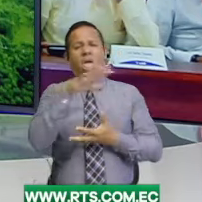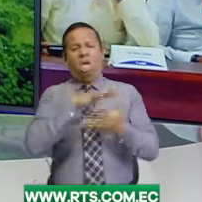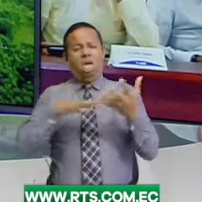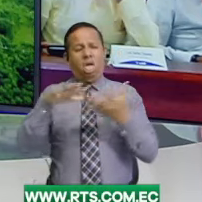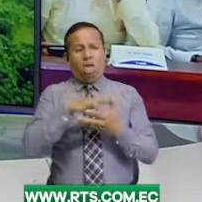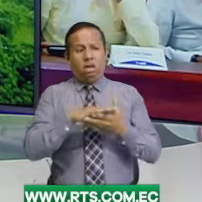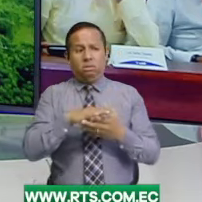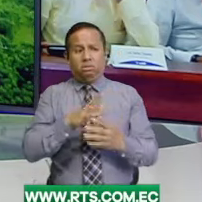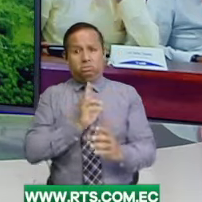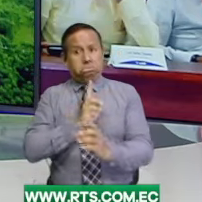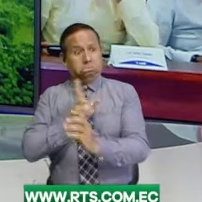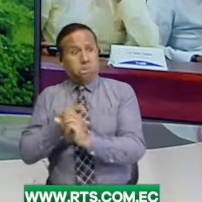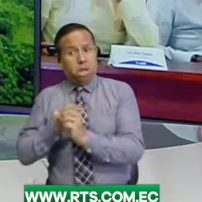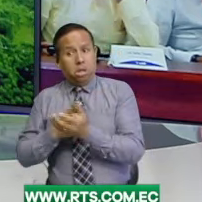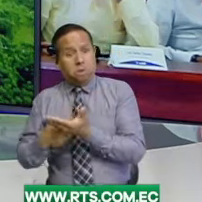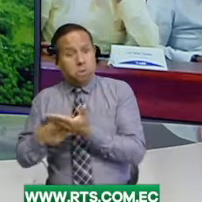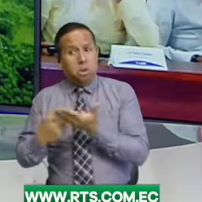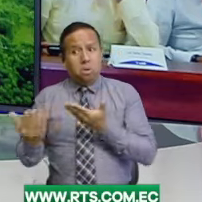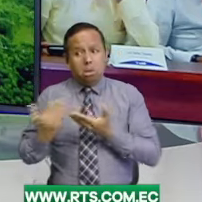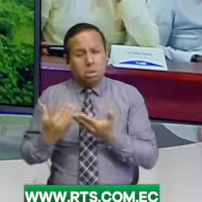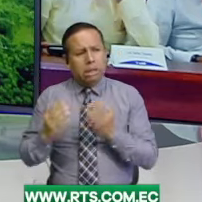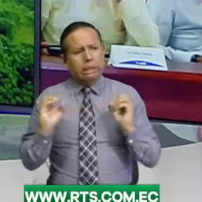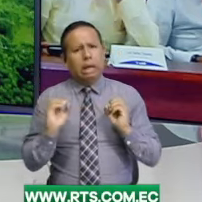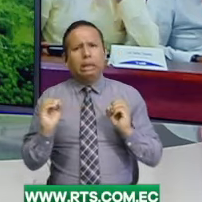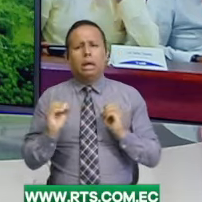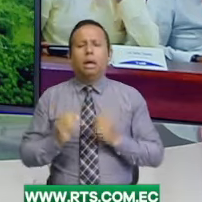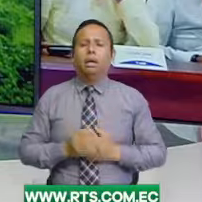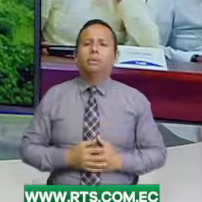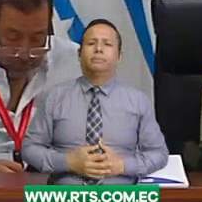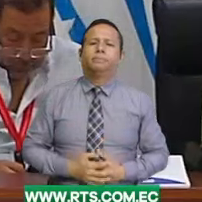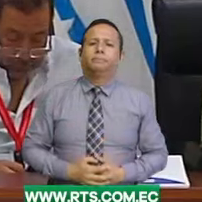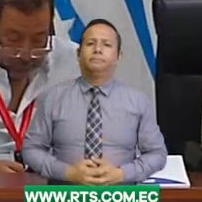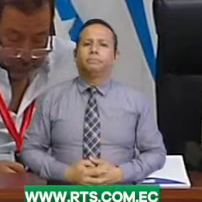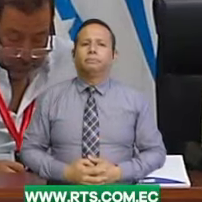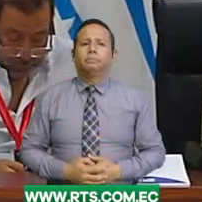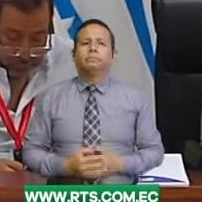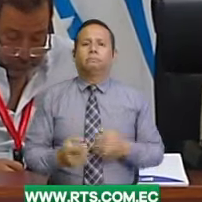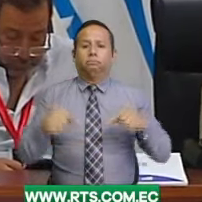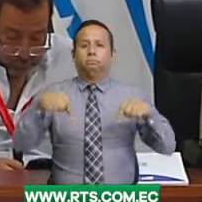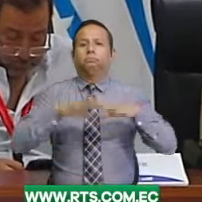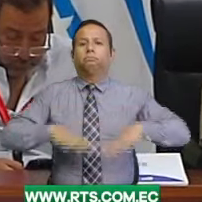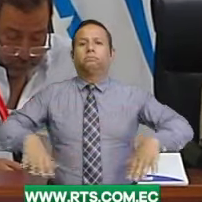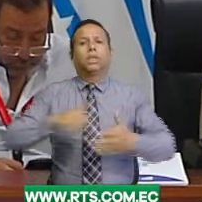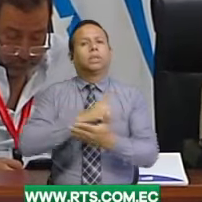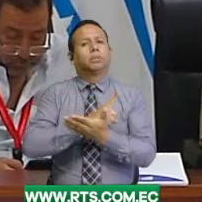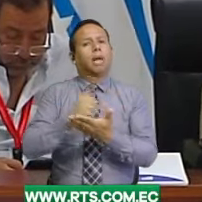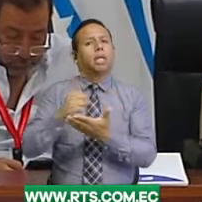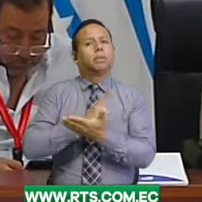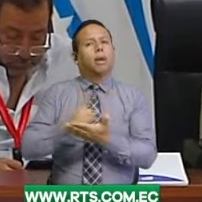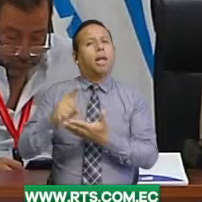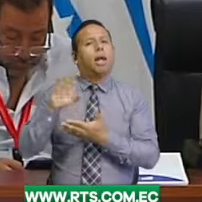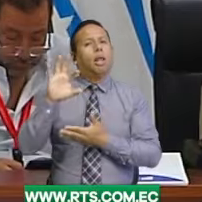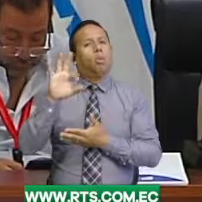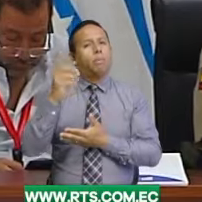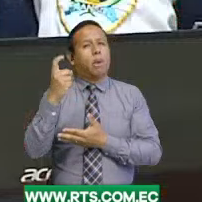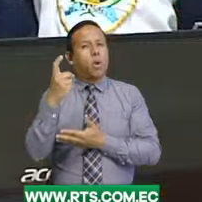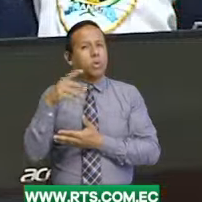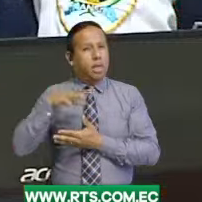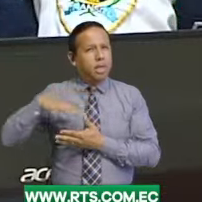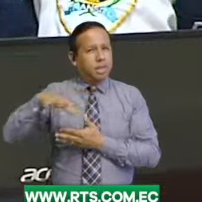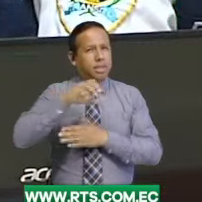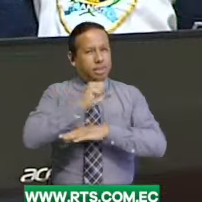no participan de reuniones. A las reuniones semanales en el ECU 911 en San Borondón